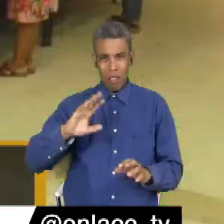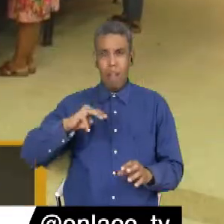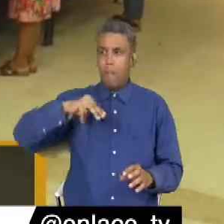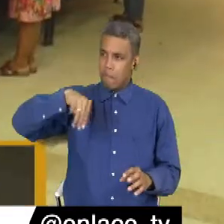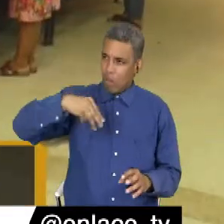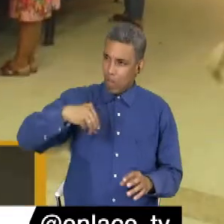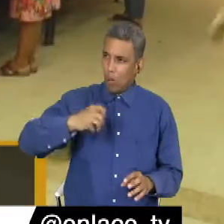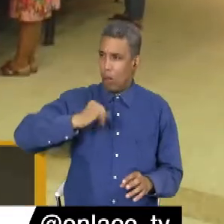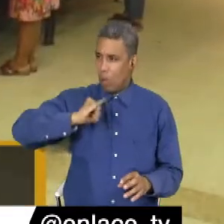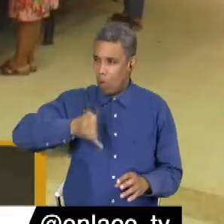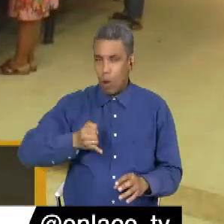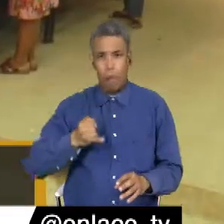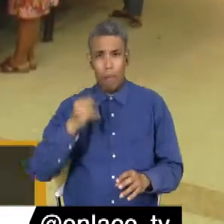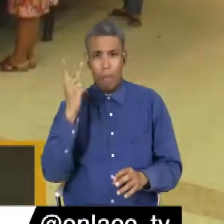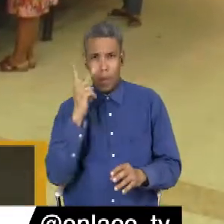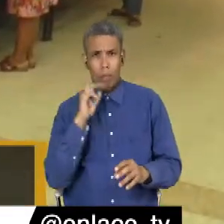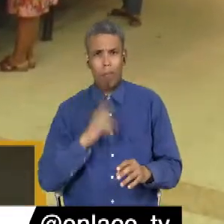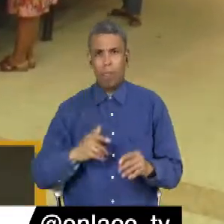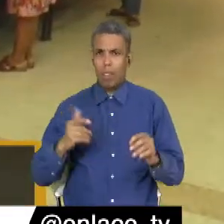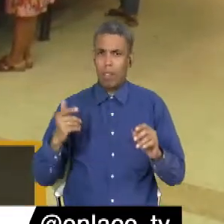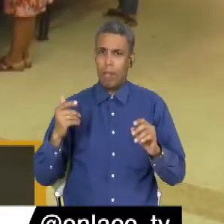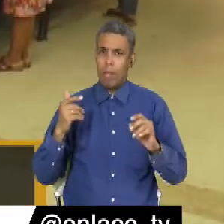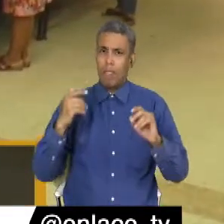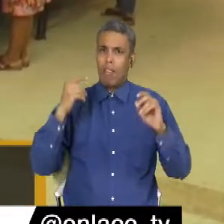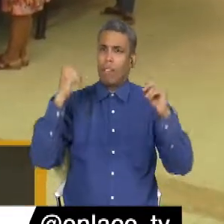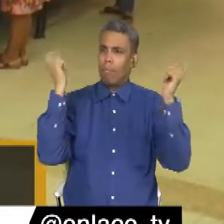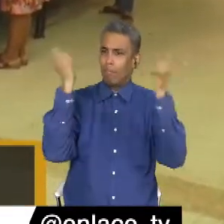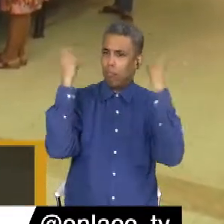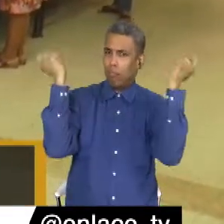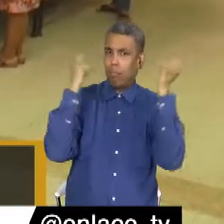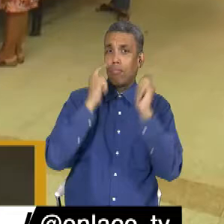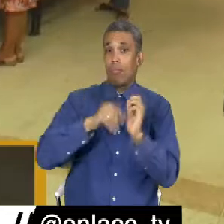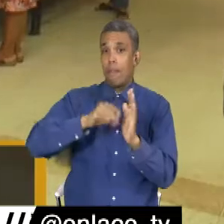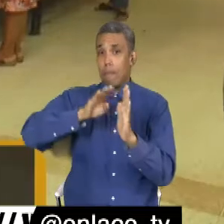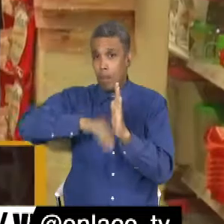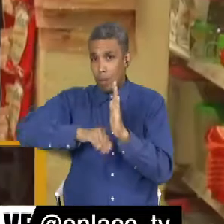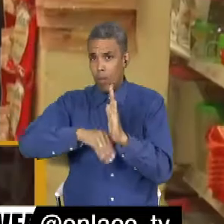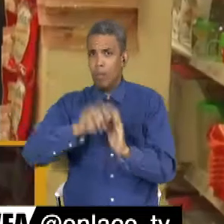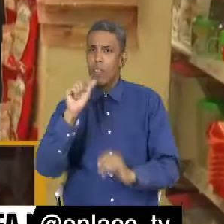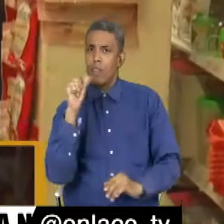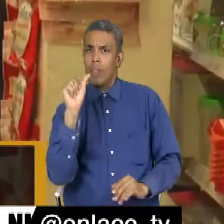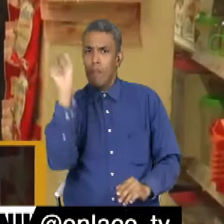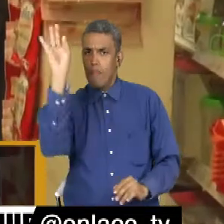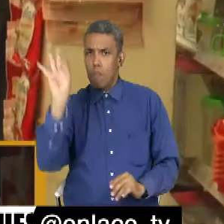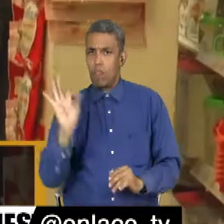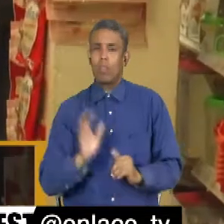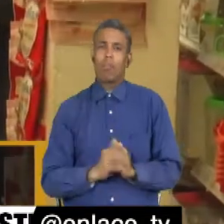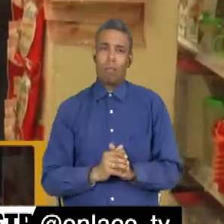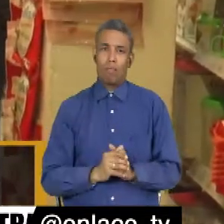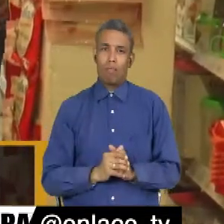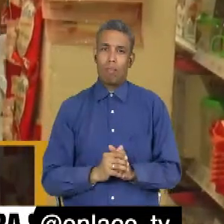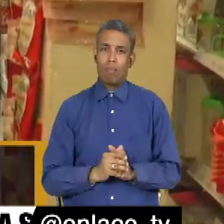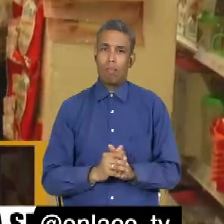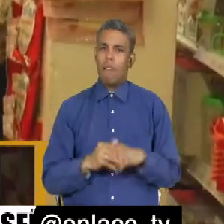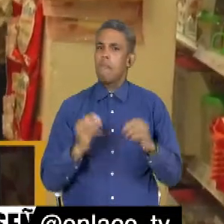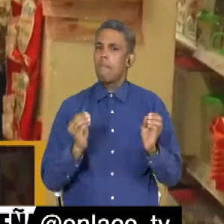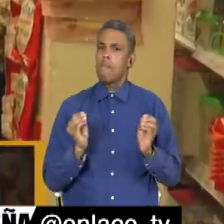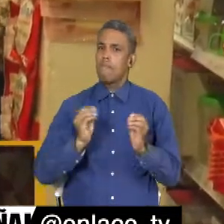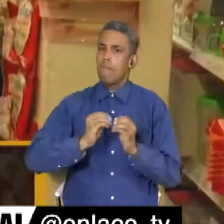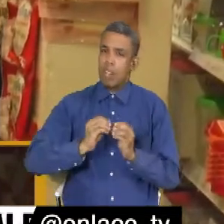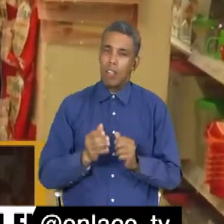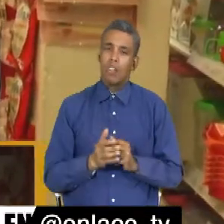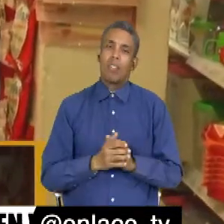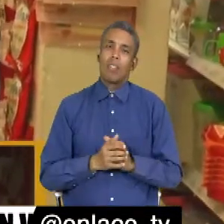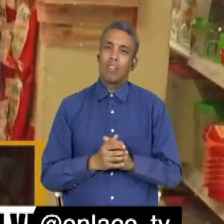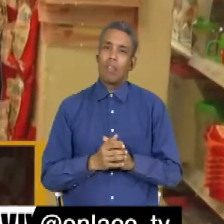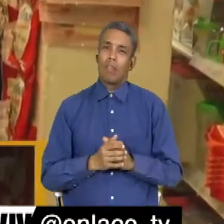Con una gran cantidad de descuentos, primero que todo el almacén está con mínimo el 10% y adicionalmente había más de la mitad